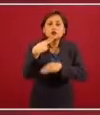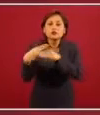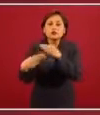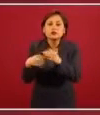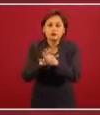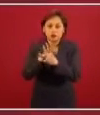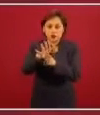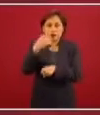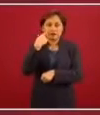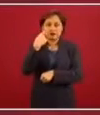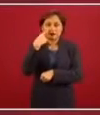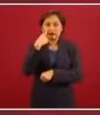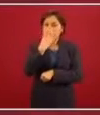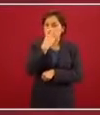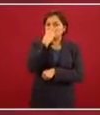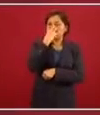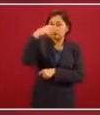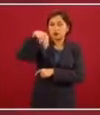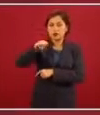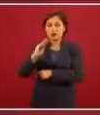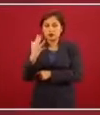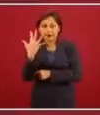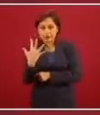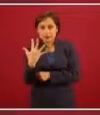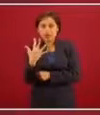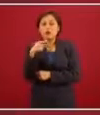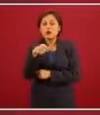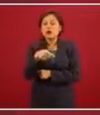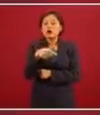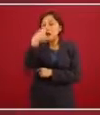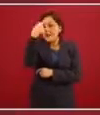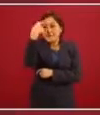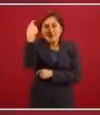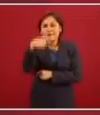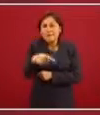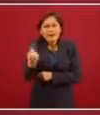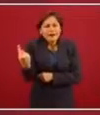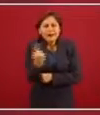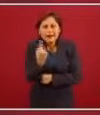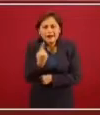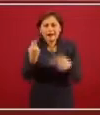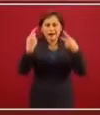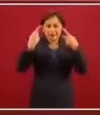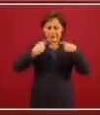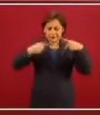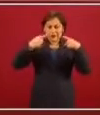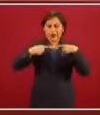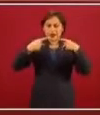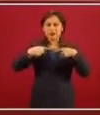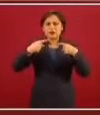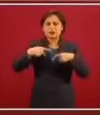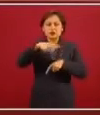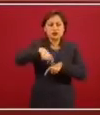eficiencia, las N95, están indicadas en las personas que están directamente atendiendo a pacientes con